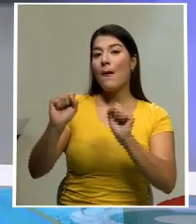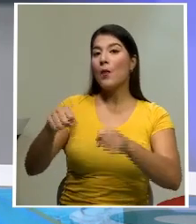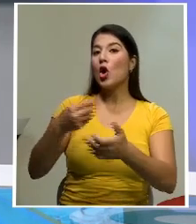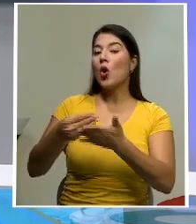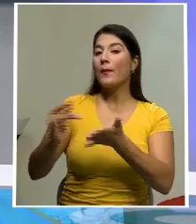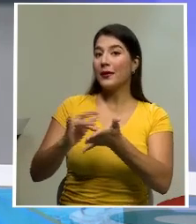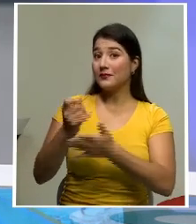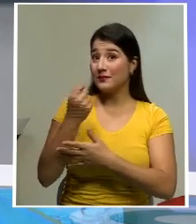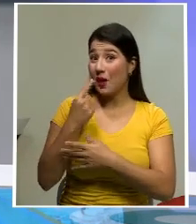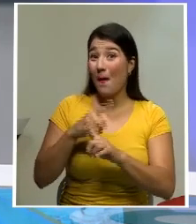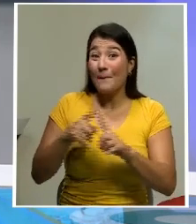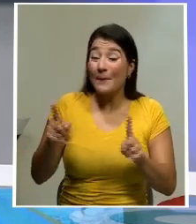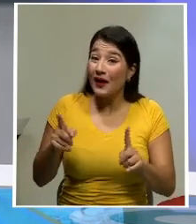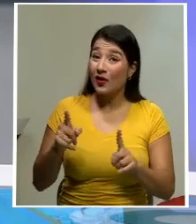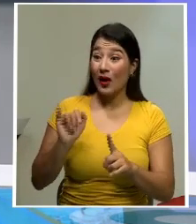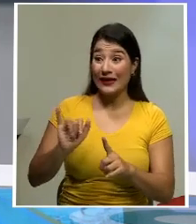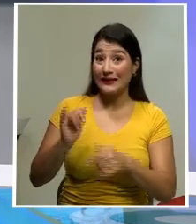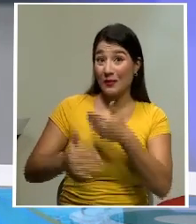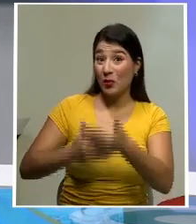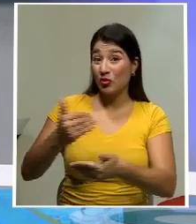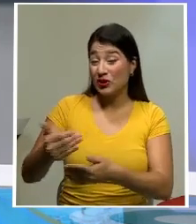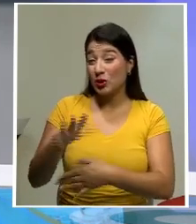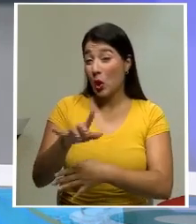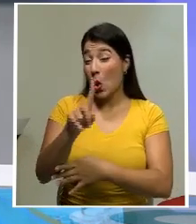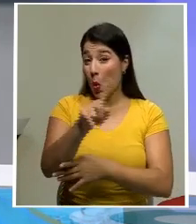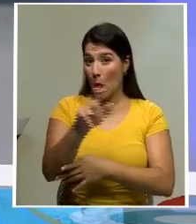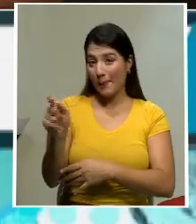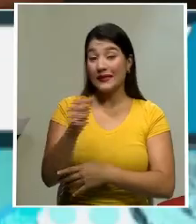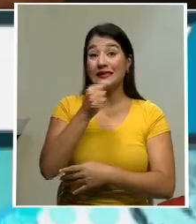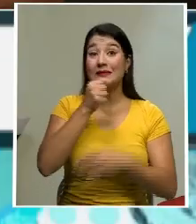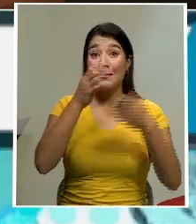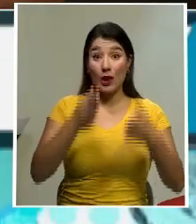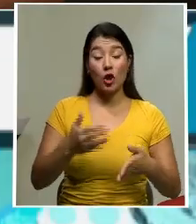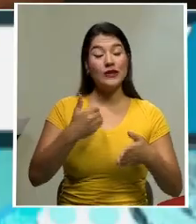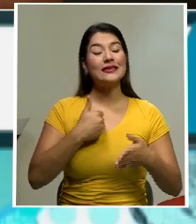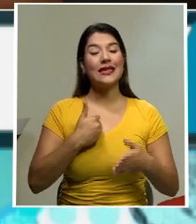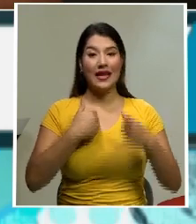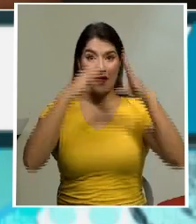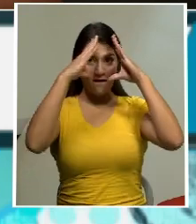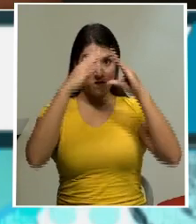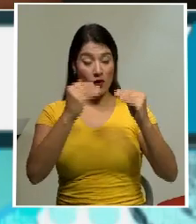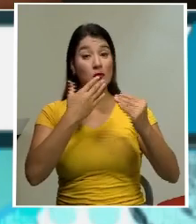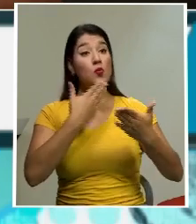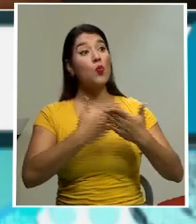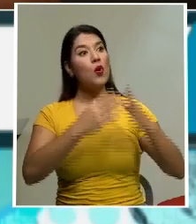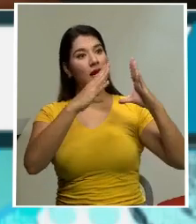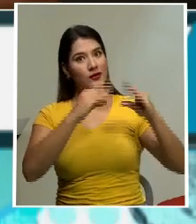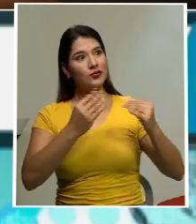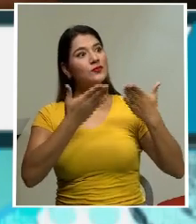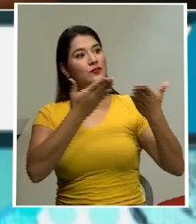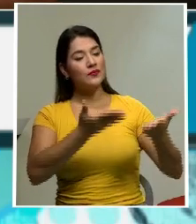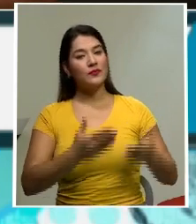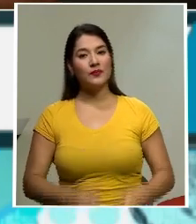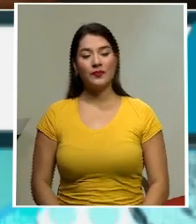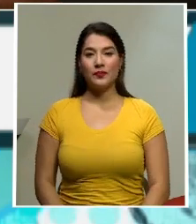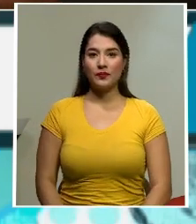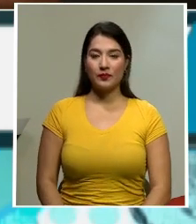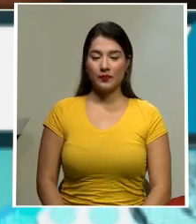podría tardar hasta un mes. La periodista Ana Marta Arce tiene la información en vivo. Adelante, Ana Marta, muy buenas noches.